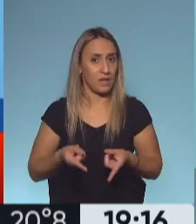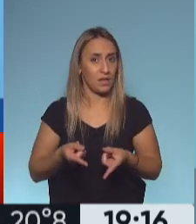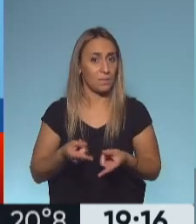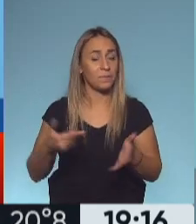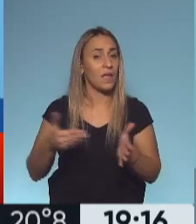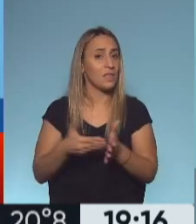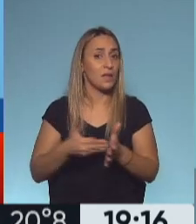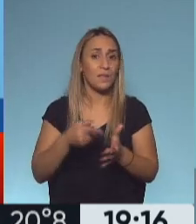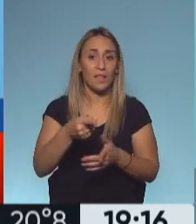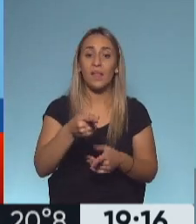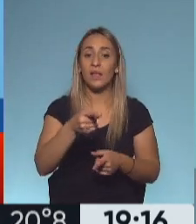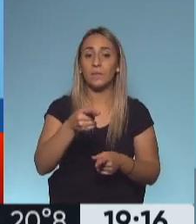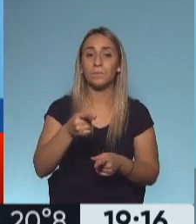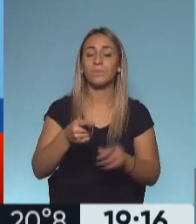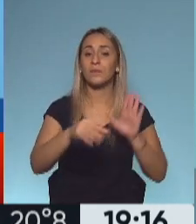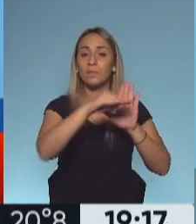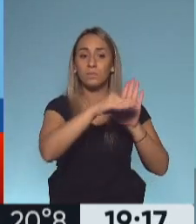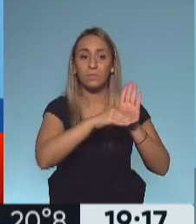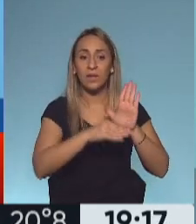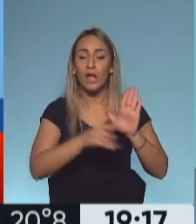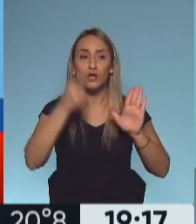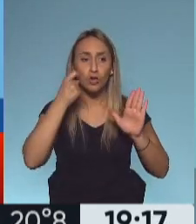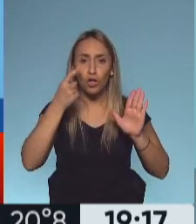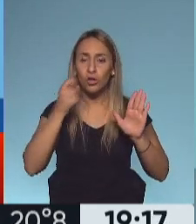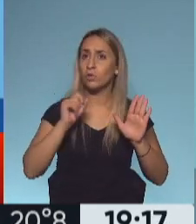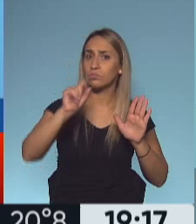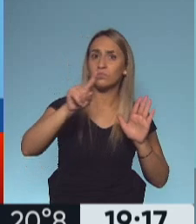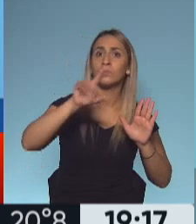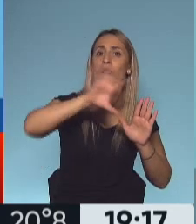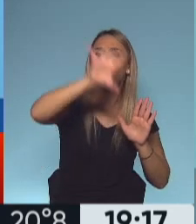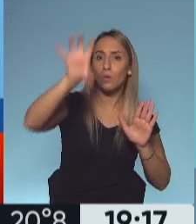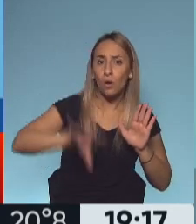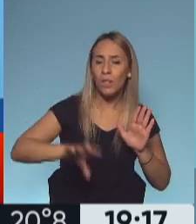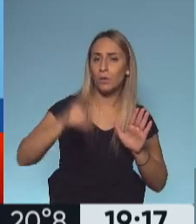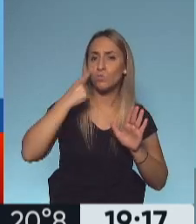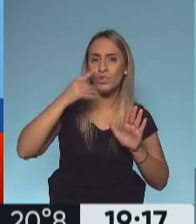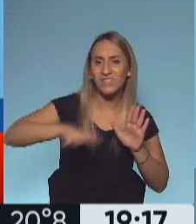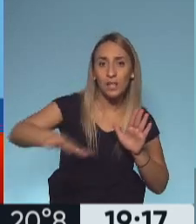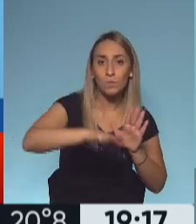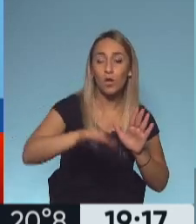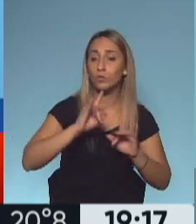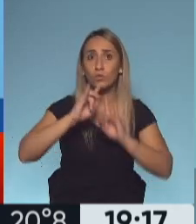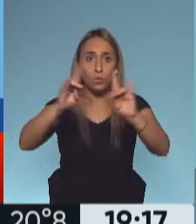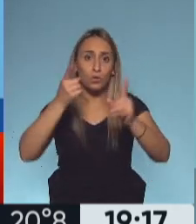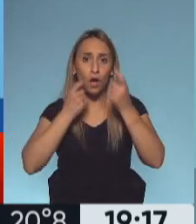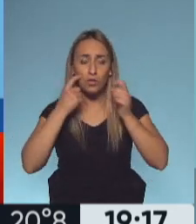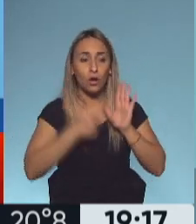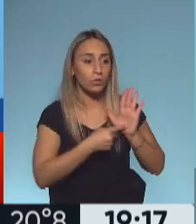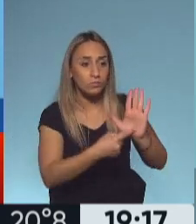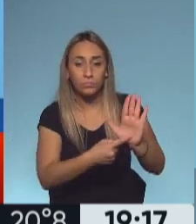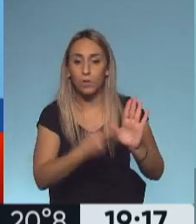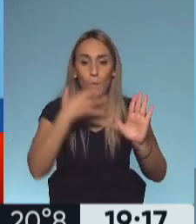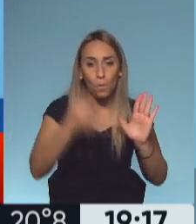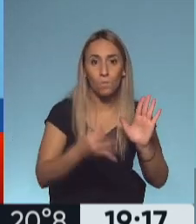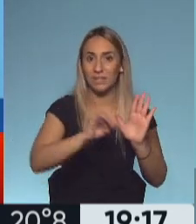la implementación y la fiscalización en las jurisdicciones, depende de claramente los controles que